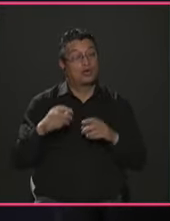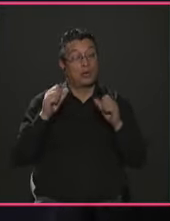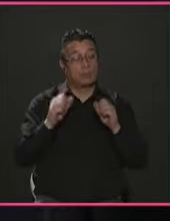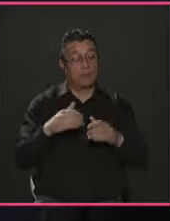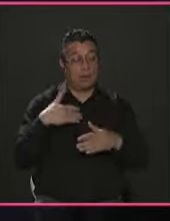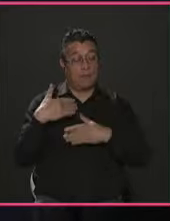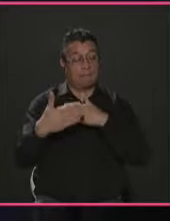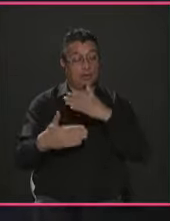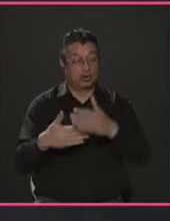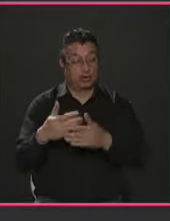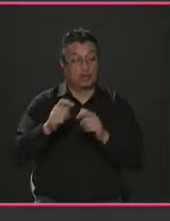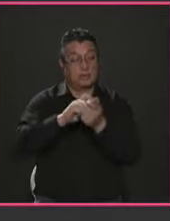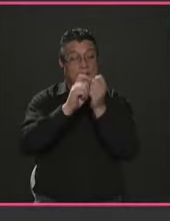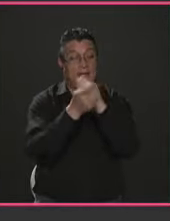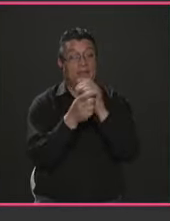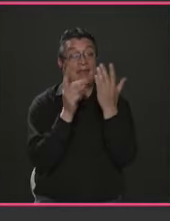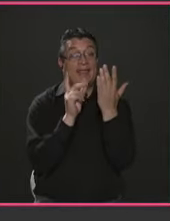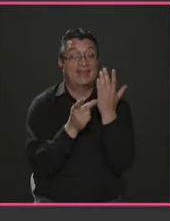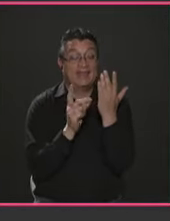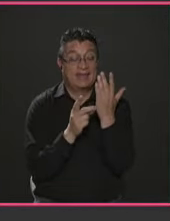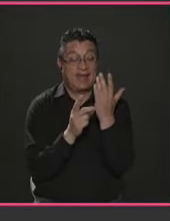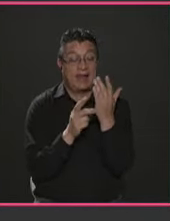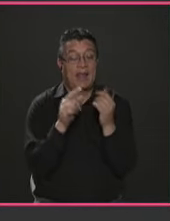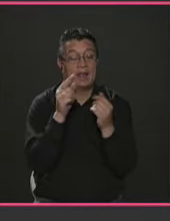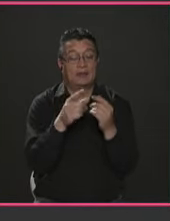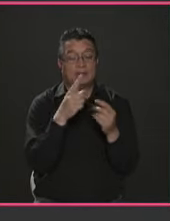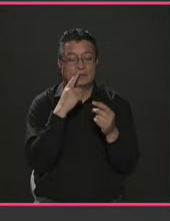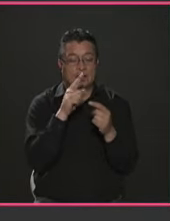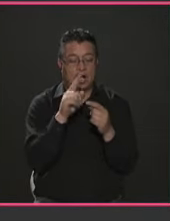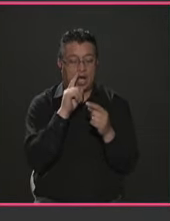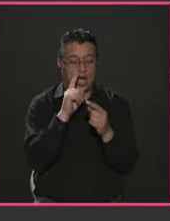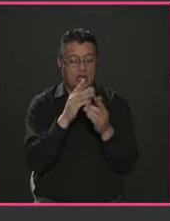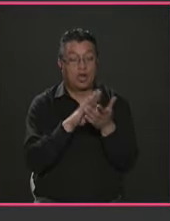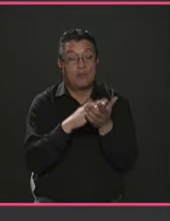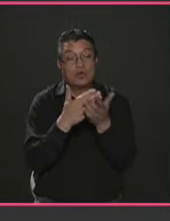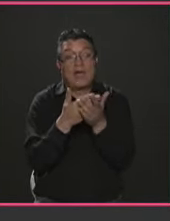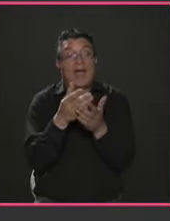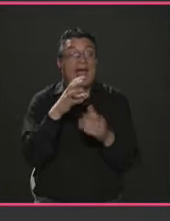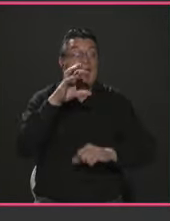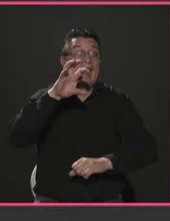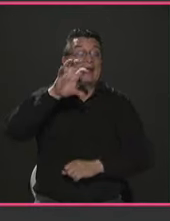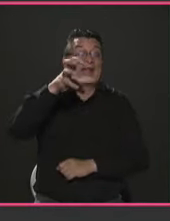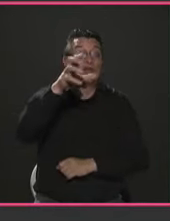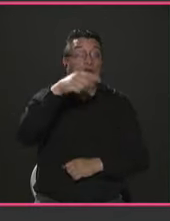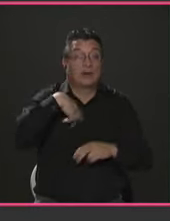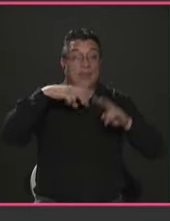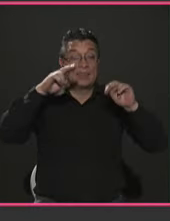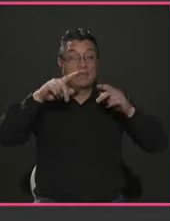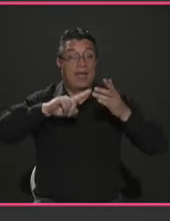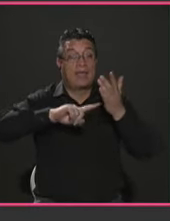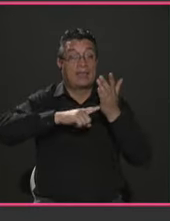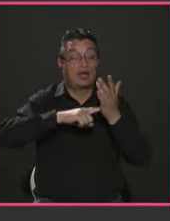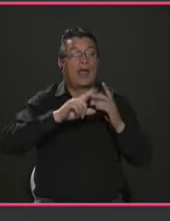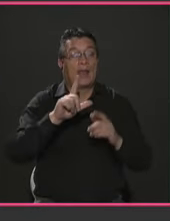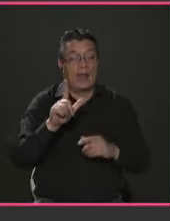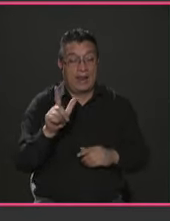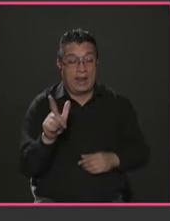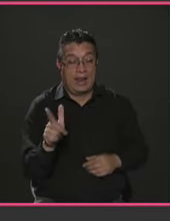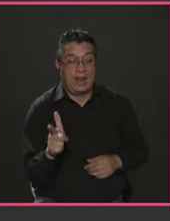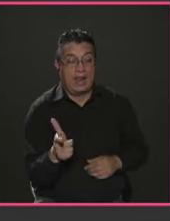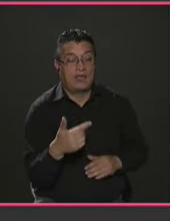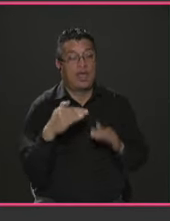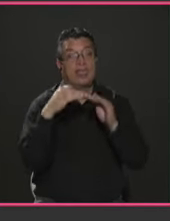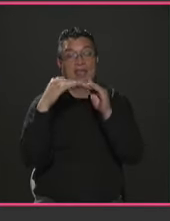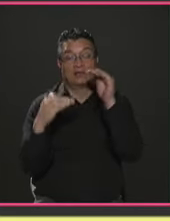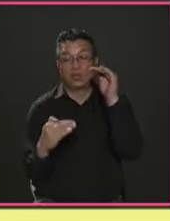el proceso de transición digital como es en la región históricamente en términos de tecnología es lento y es